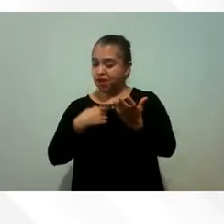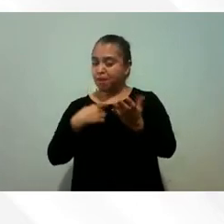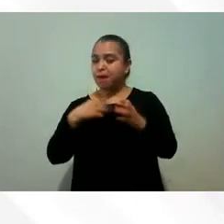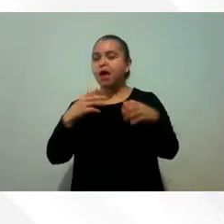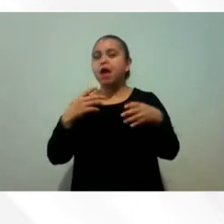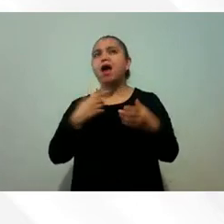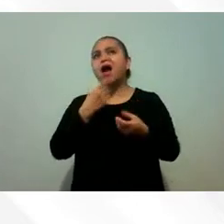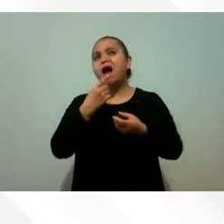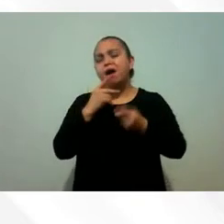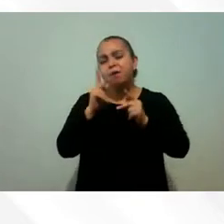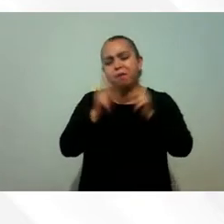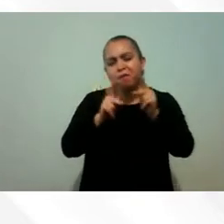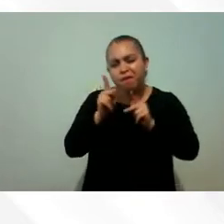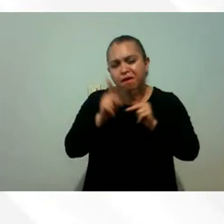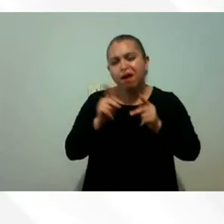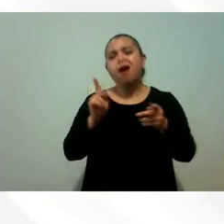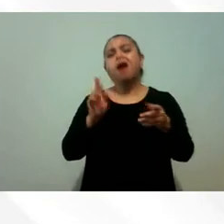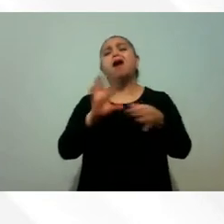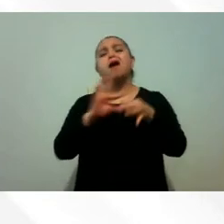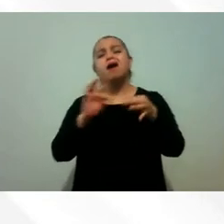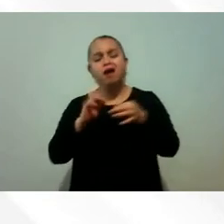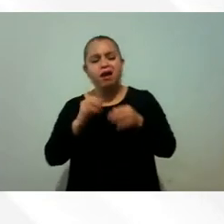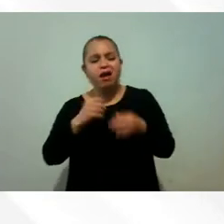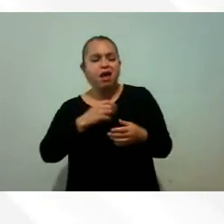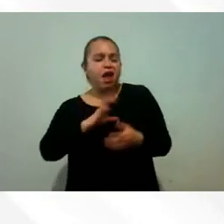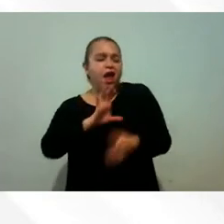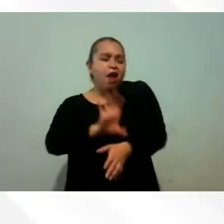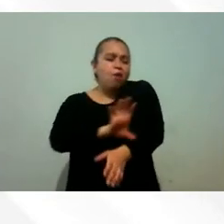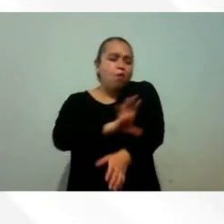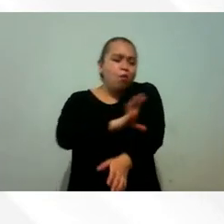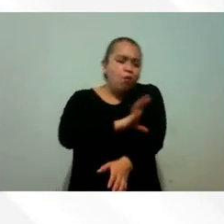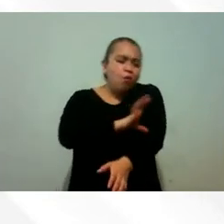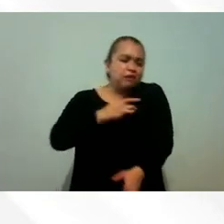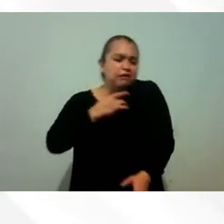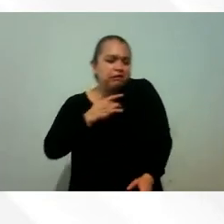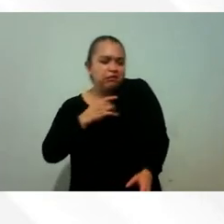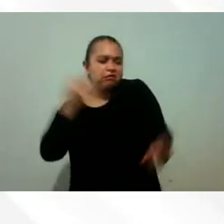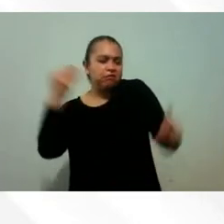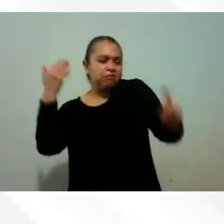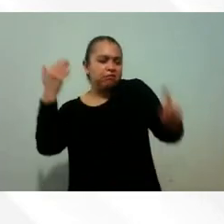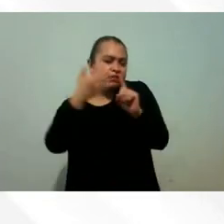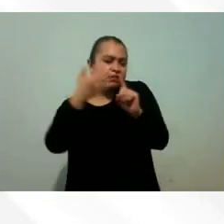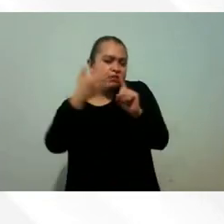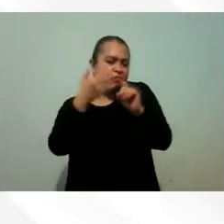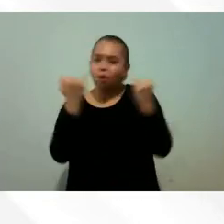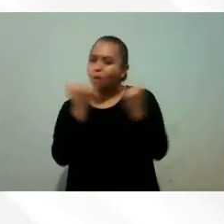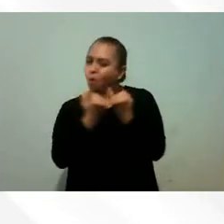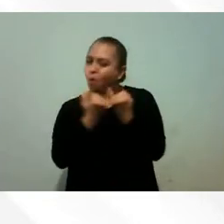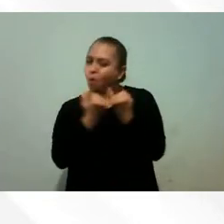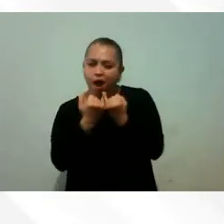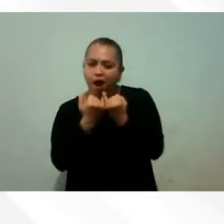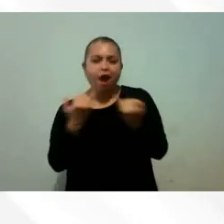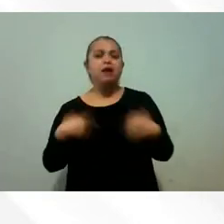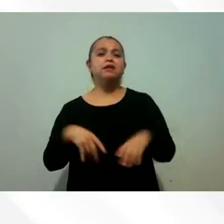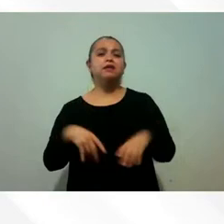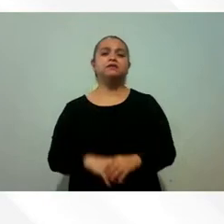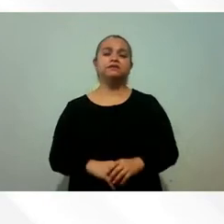sentimientos, tener objetivos en común. Muchas gracias, Vero.